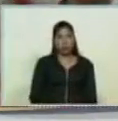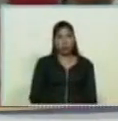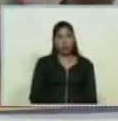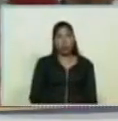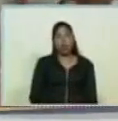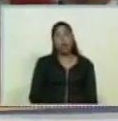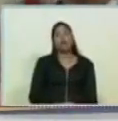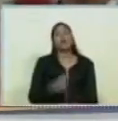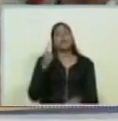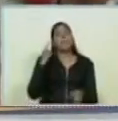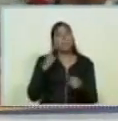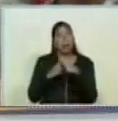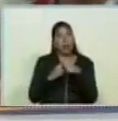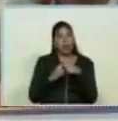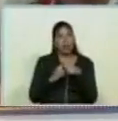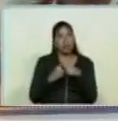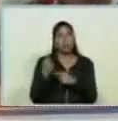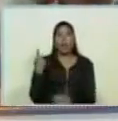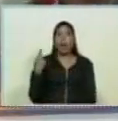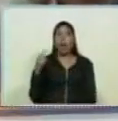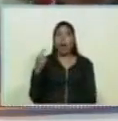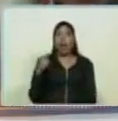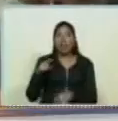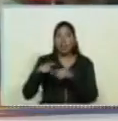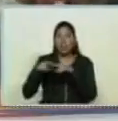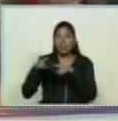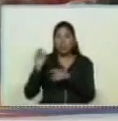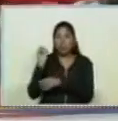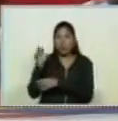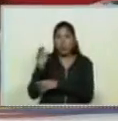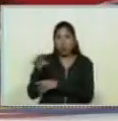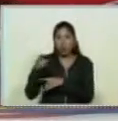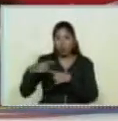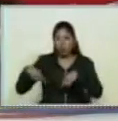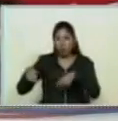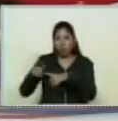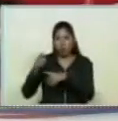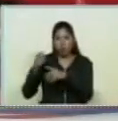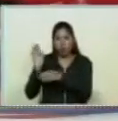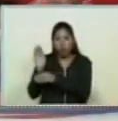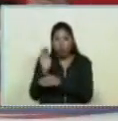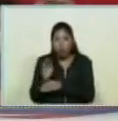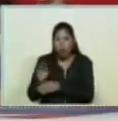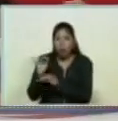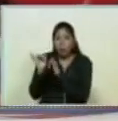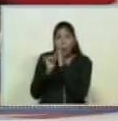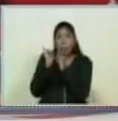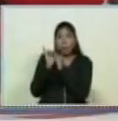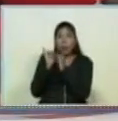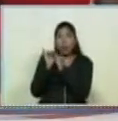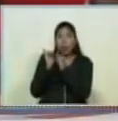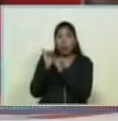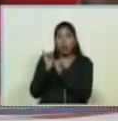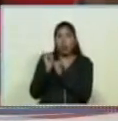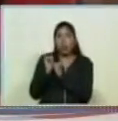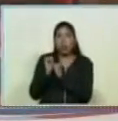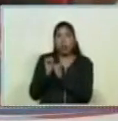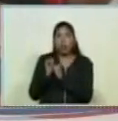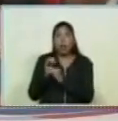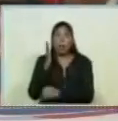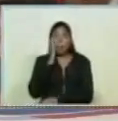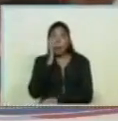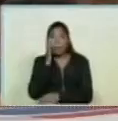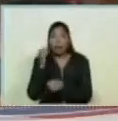Adicional a eso, bueno, presidente, tenemos una guardería en el espacio que puede cuidar los niños de nuestra productora. Eso se debe